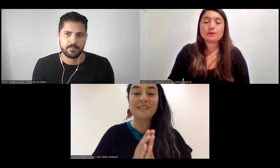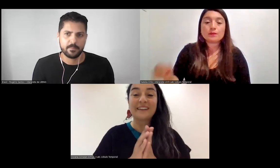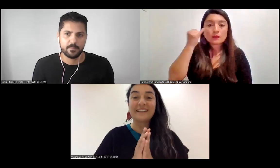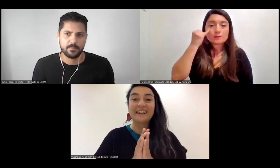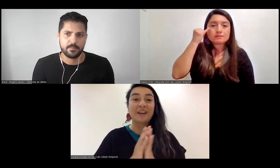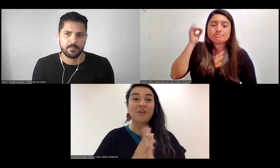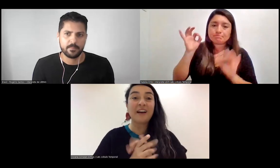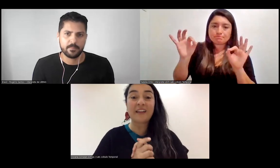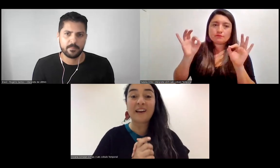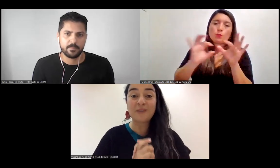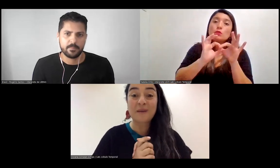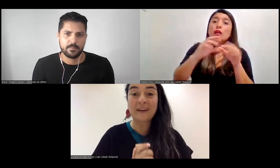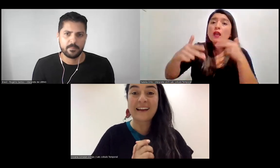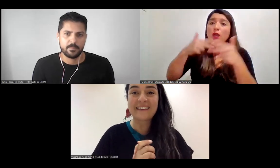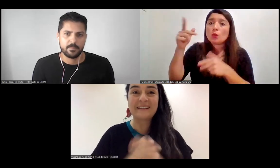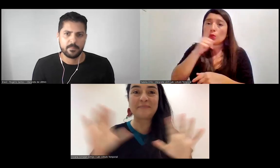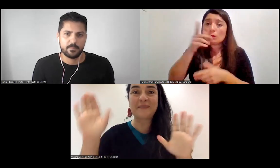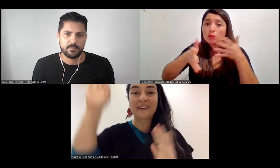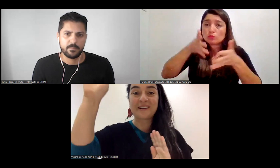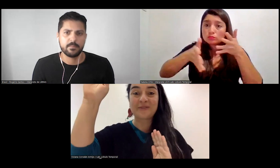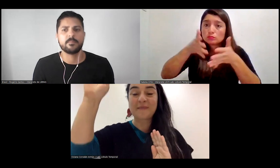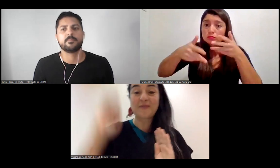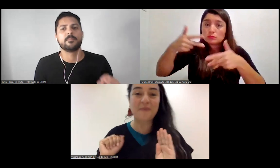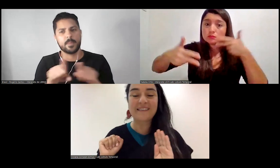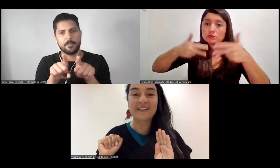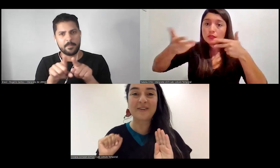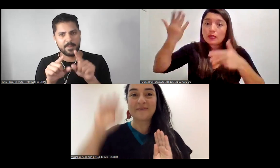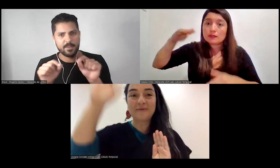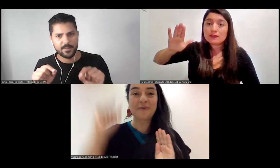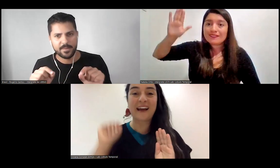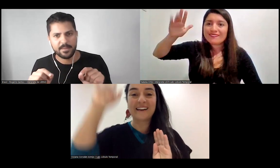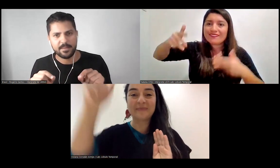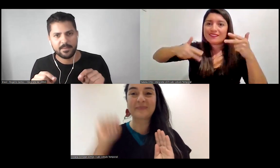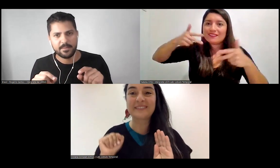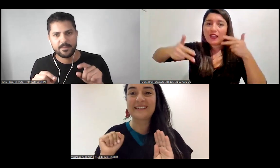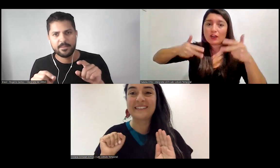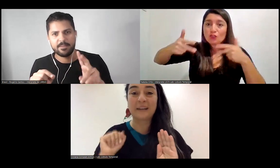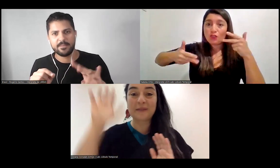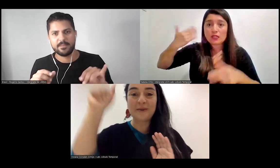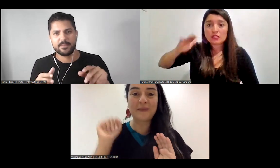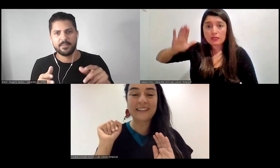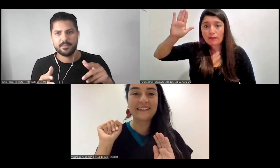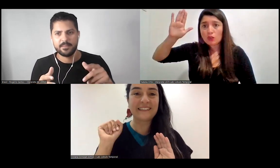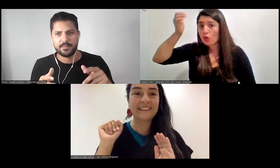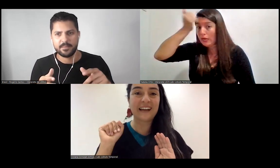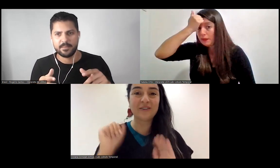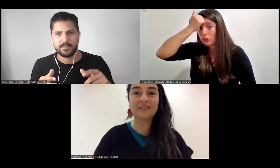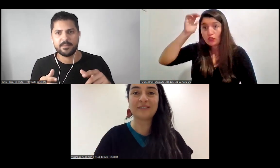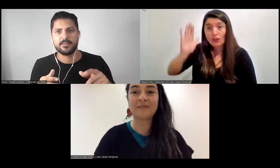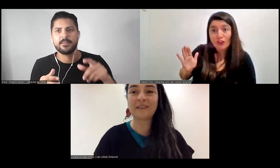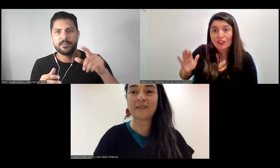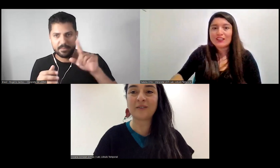Súper, muchas gracias. Caro, ibas a dar las últimas palabras. Caro levantó la mano y después la bajó. Fue una... ¿Se arrepintió, parece?